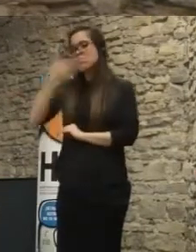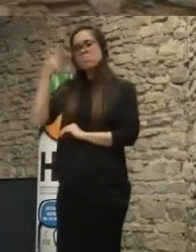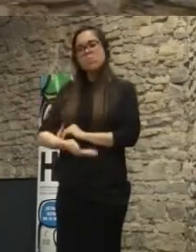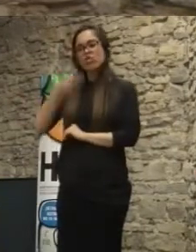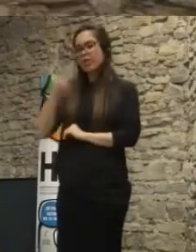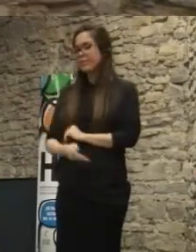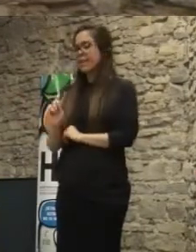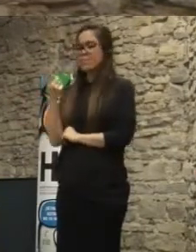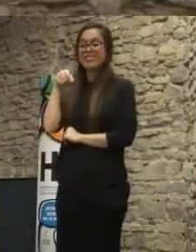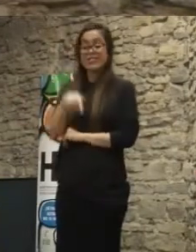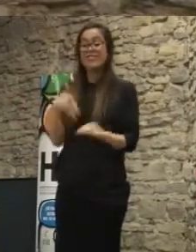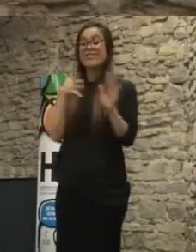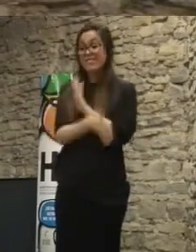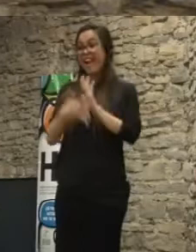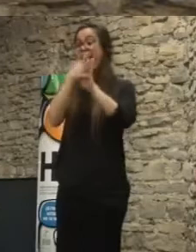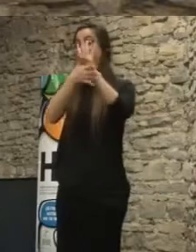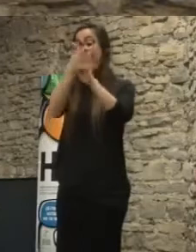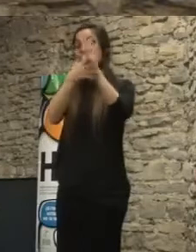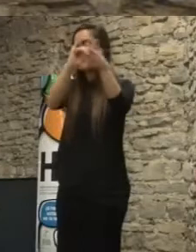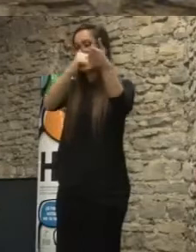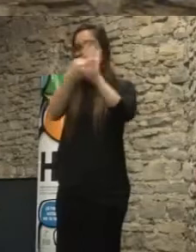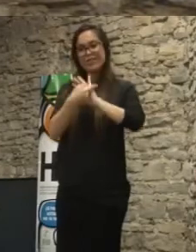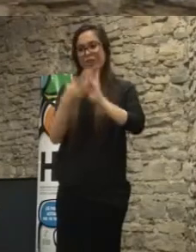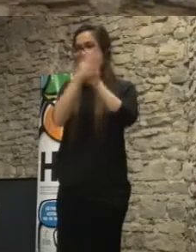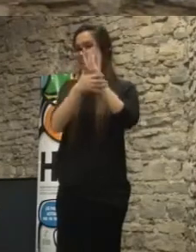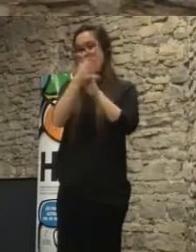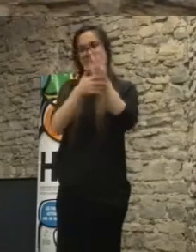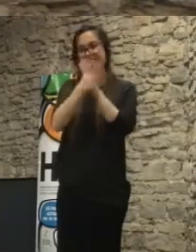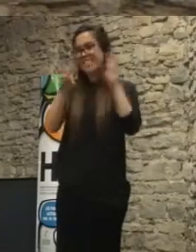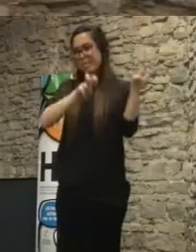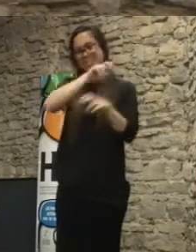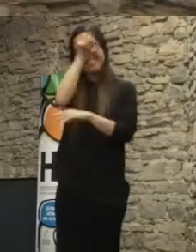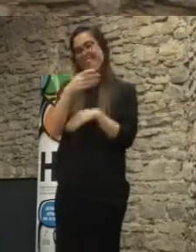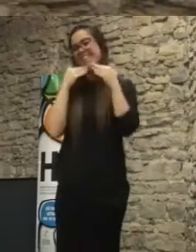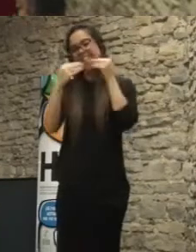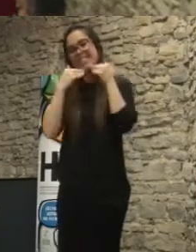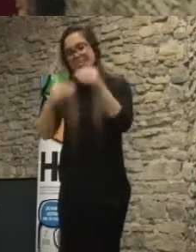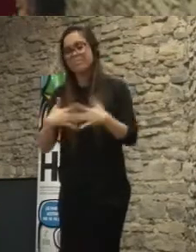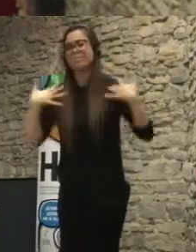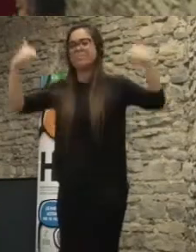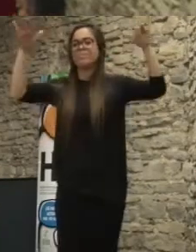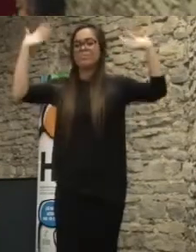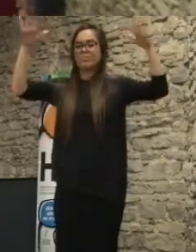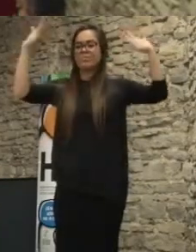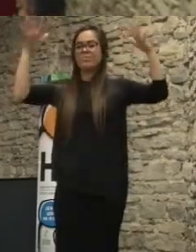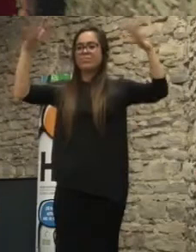del proyecto, eso es hablar de lo esencial. Muchas gracias.